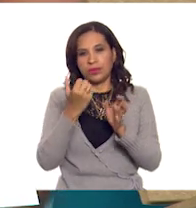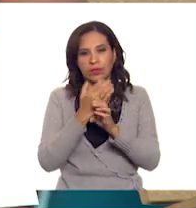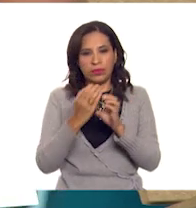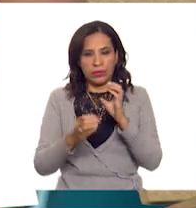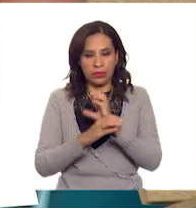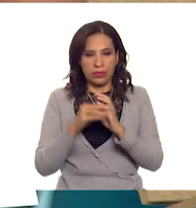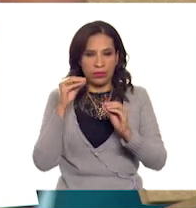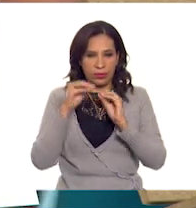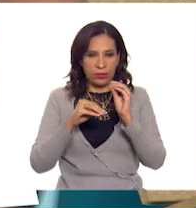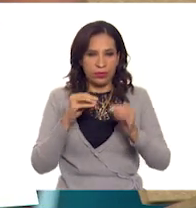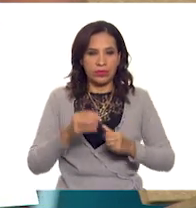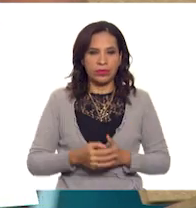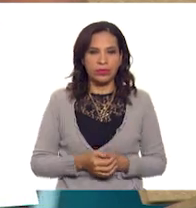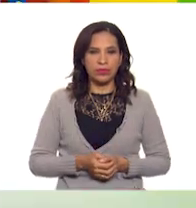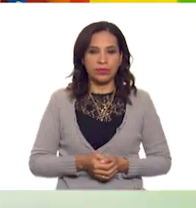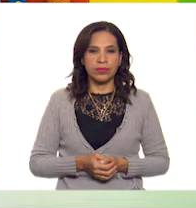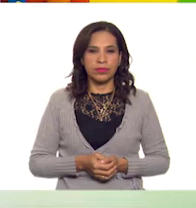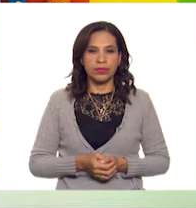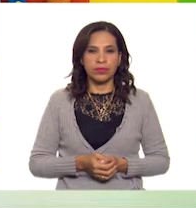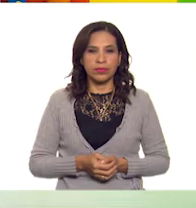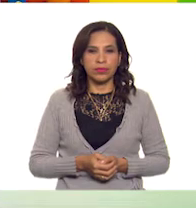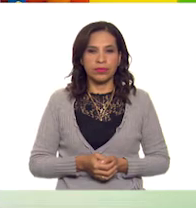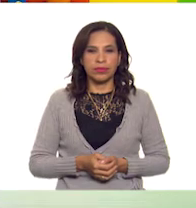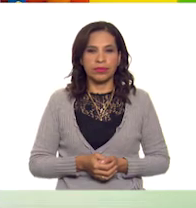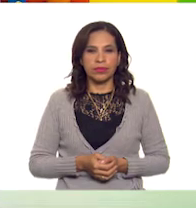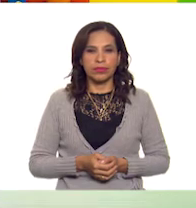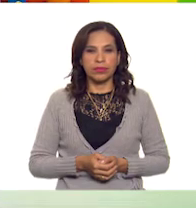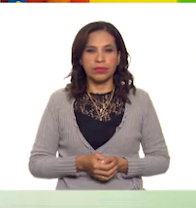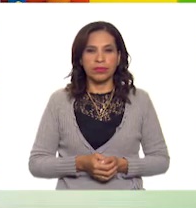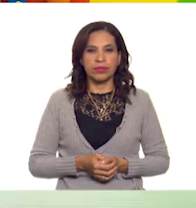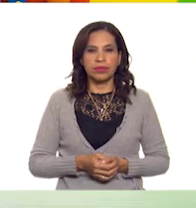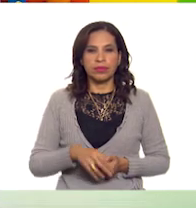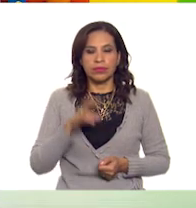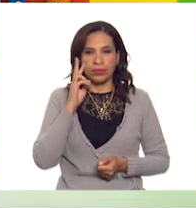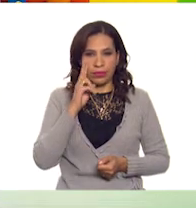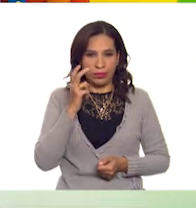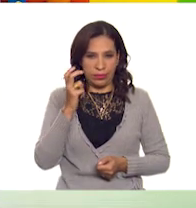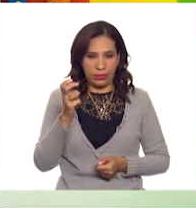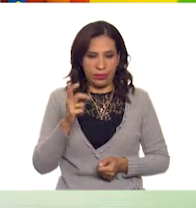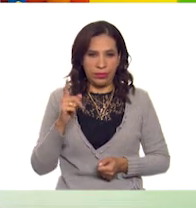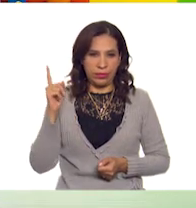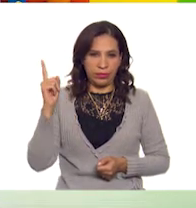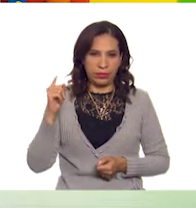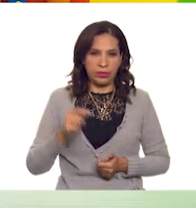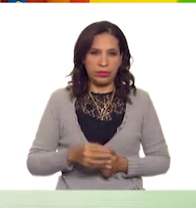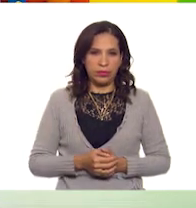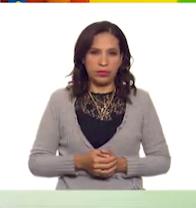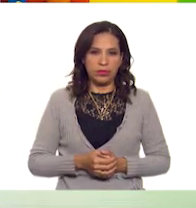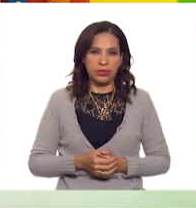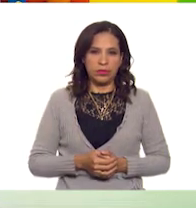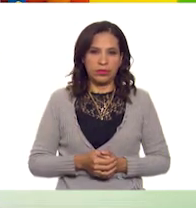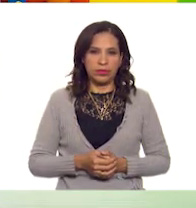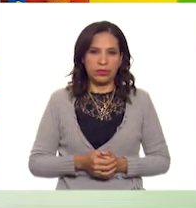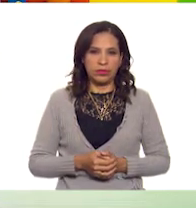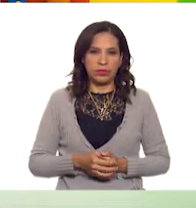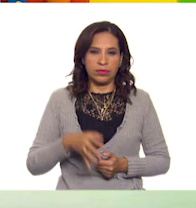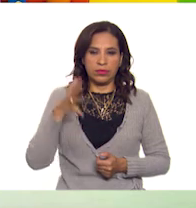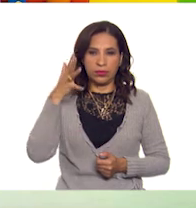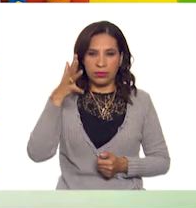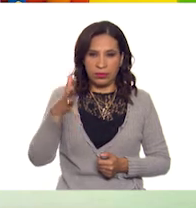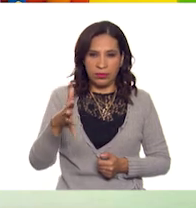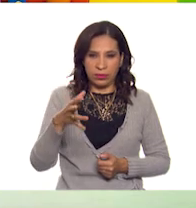diseños. Exacto. ¿Y qué te parece si colocas este? ¿Es el trompo del